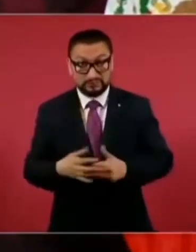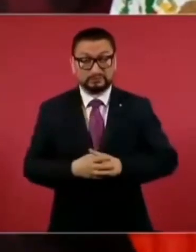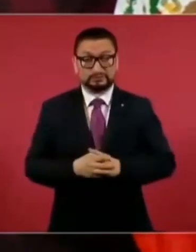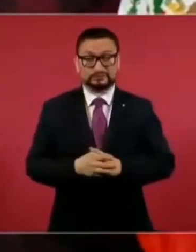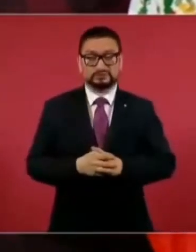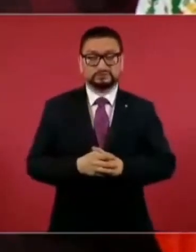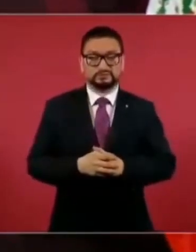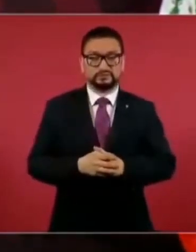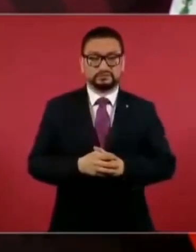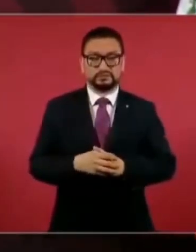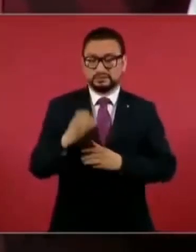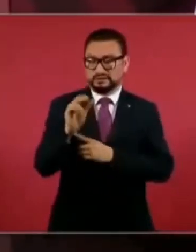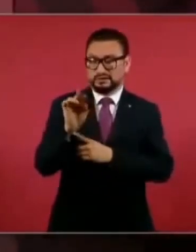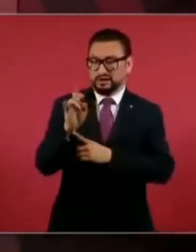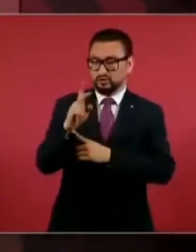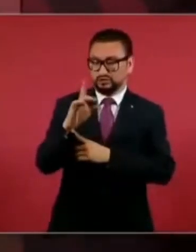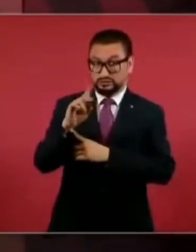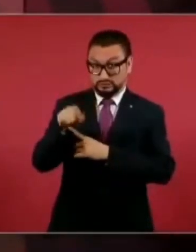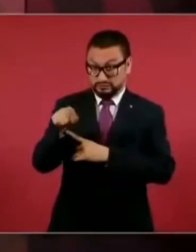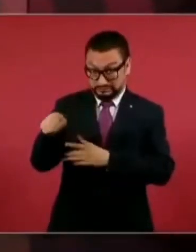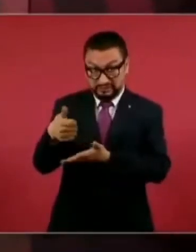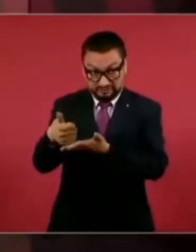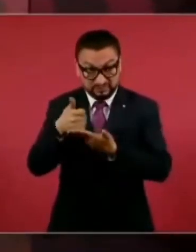¿Me ayudó Krause?